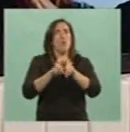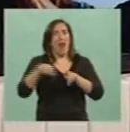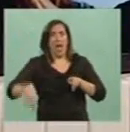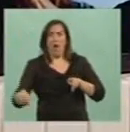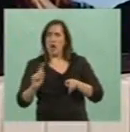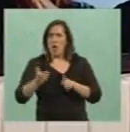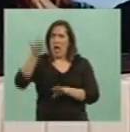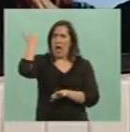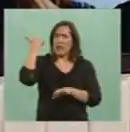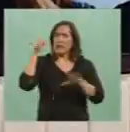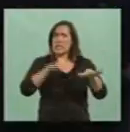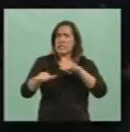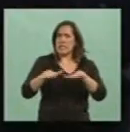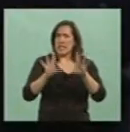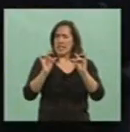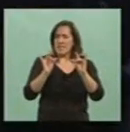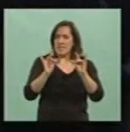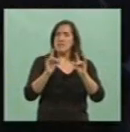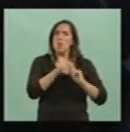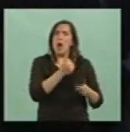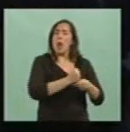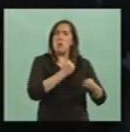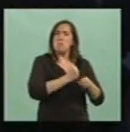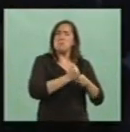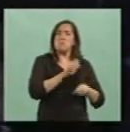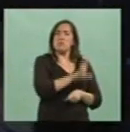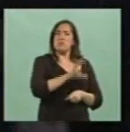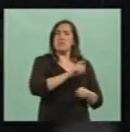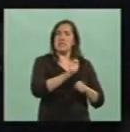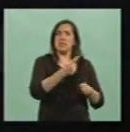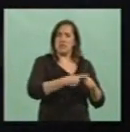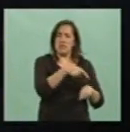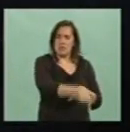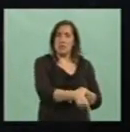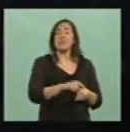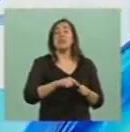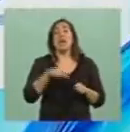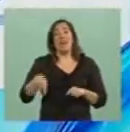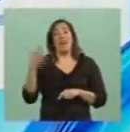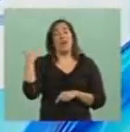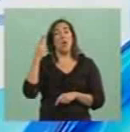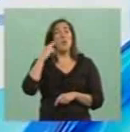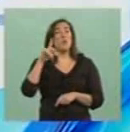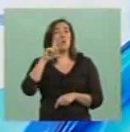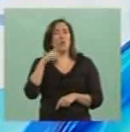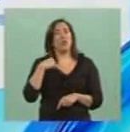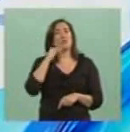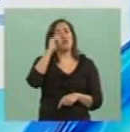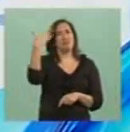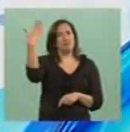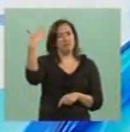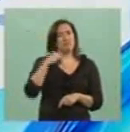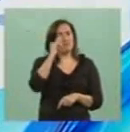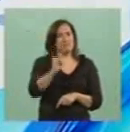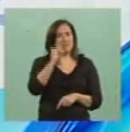hoy. Por eso digo que el modelo que hemos planteado, y lo decía el otro día en la fecha patria del 9 de julio, no es un